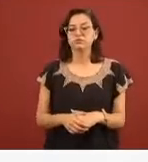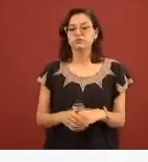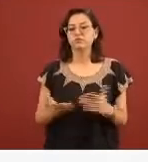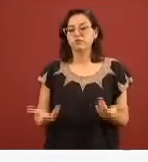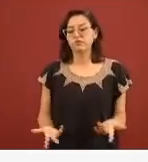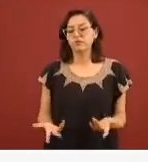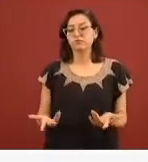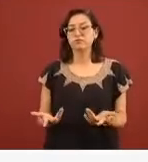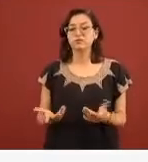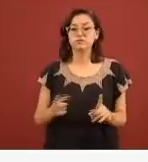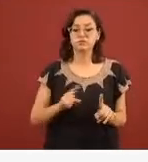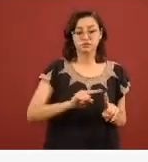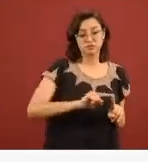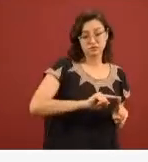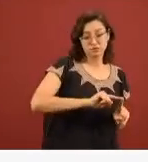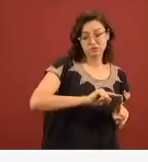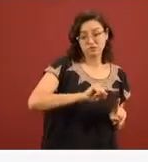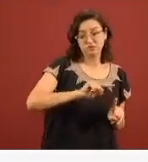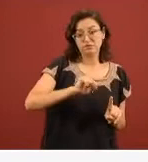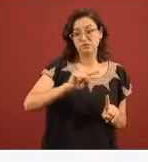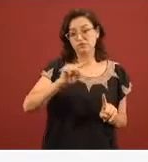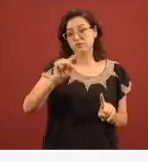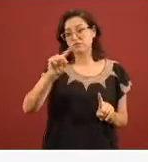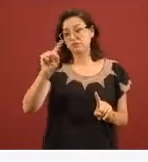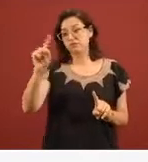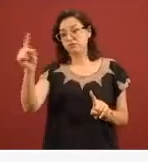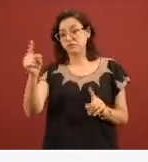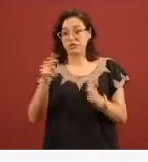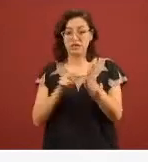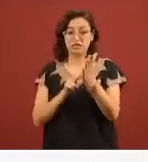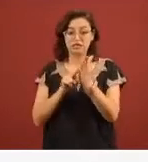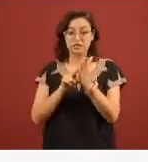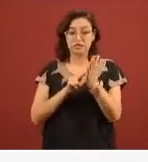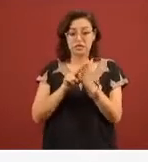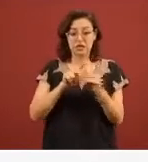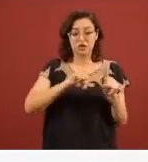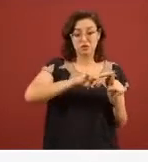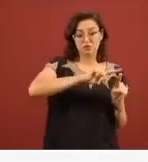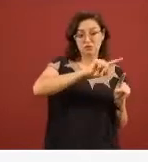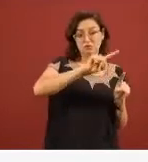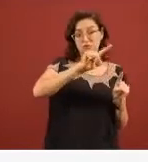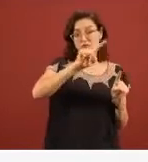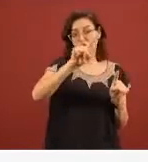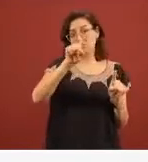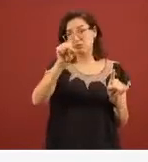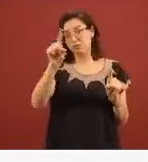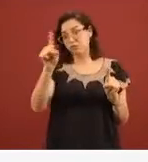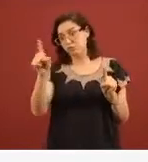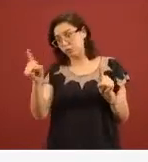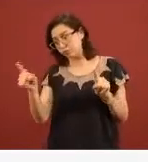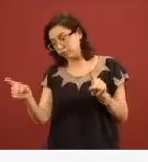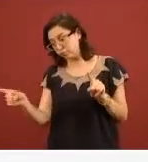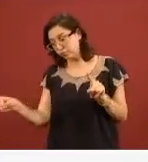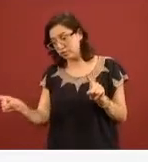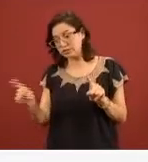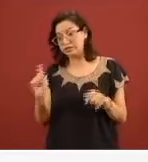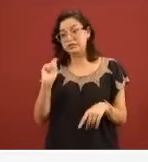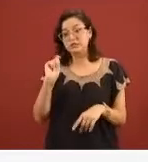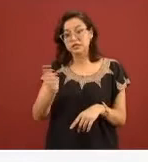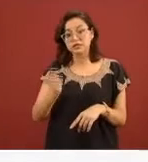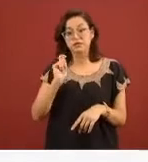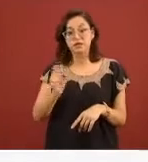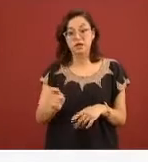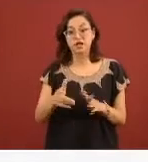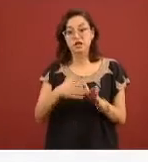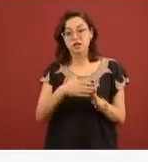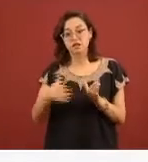Y en la medida que la curva de color negro se va aplanando o no continúa subiendo, quiere decir que en